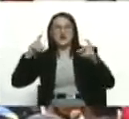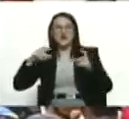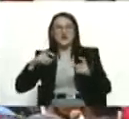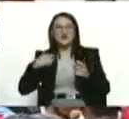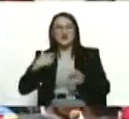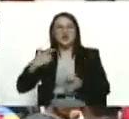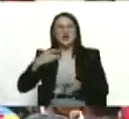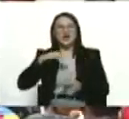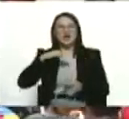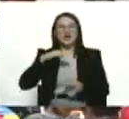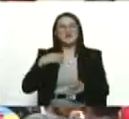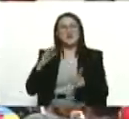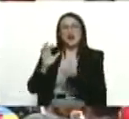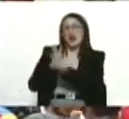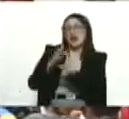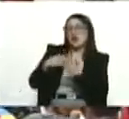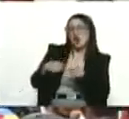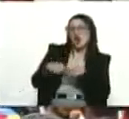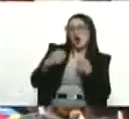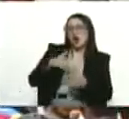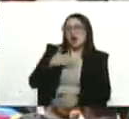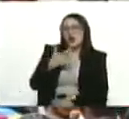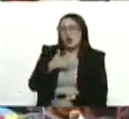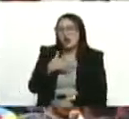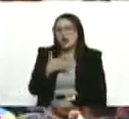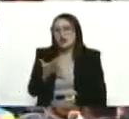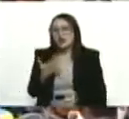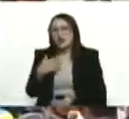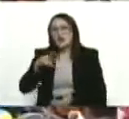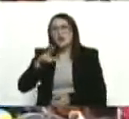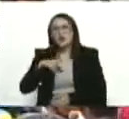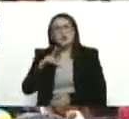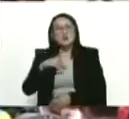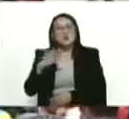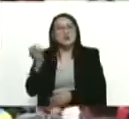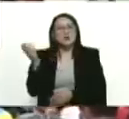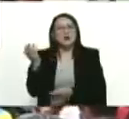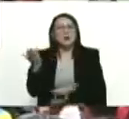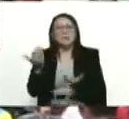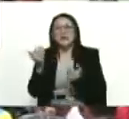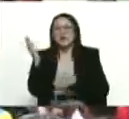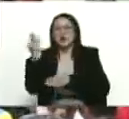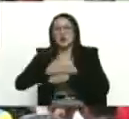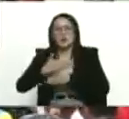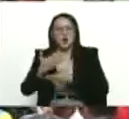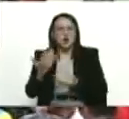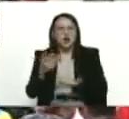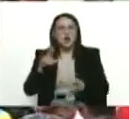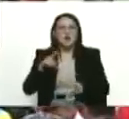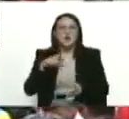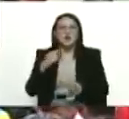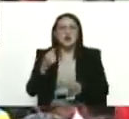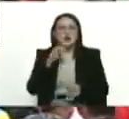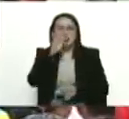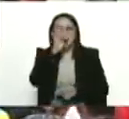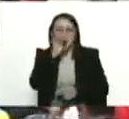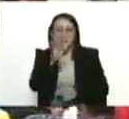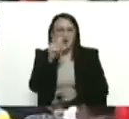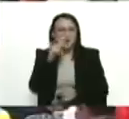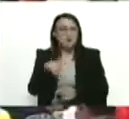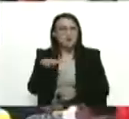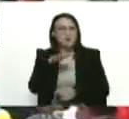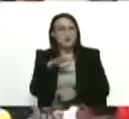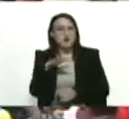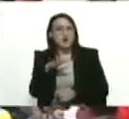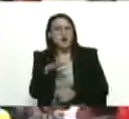están, me están atropellando, pobrecito yo, que nunca he pedido sanciones, que nunca he pedido bloqueos, que jamás me he burlado del pueblo, ni